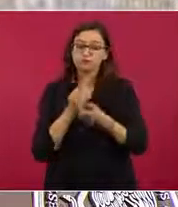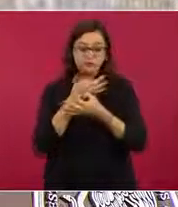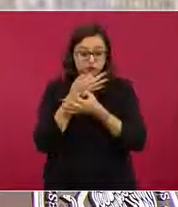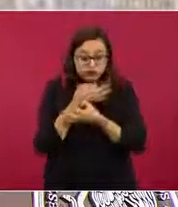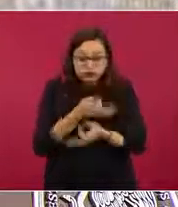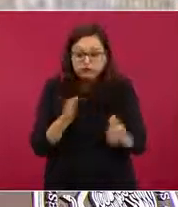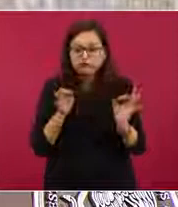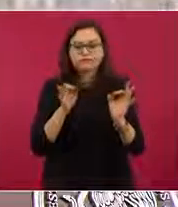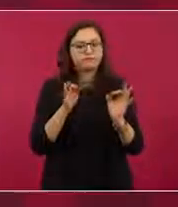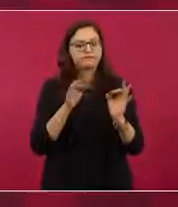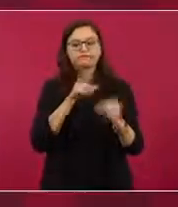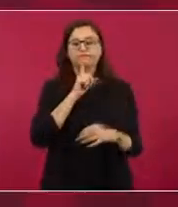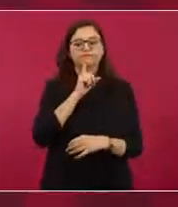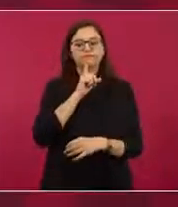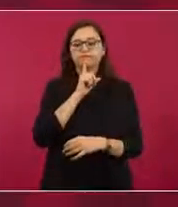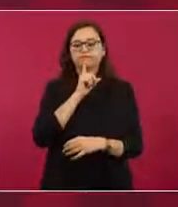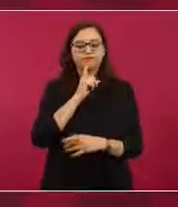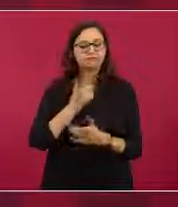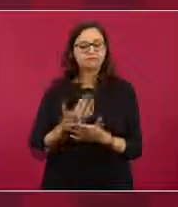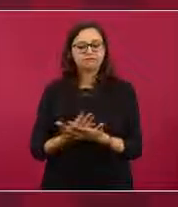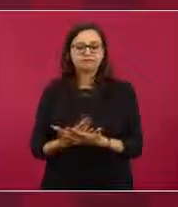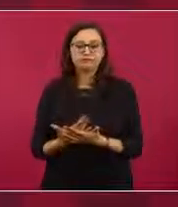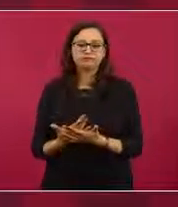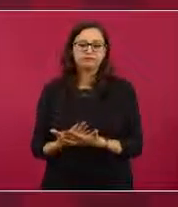esperáramos a que ellos